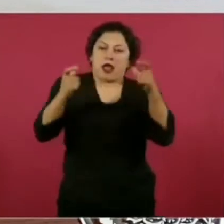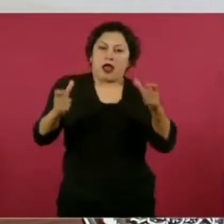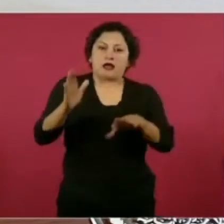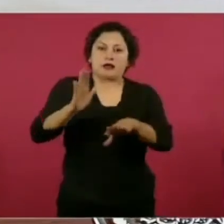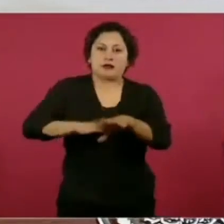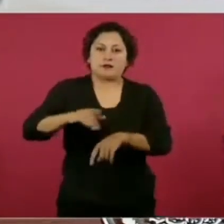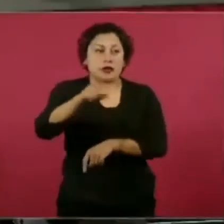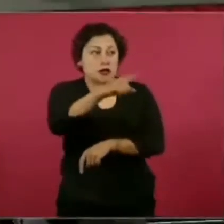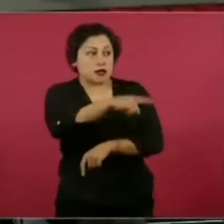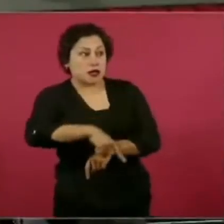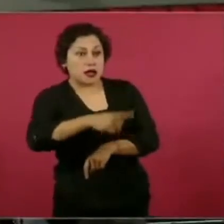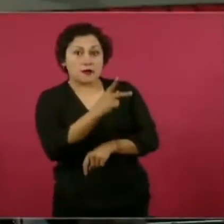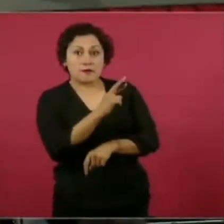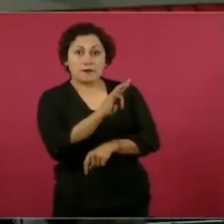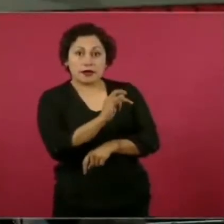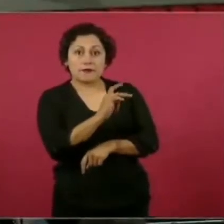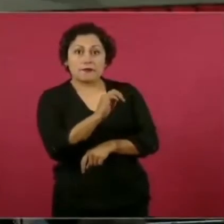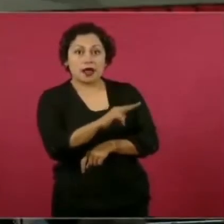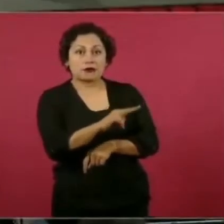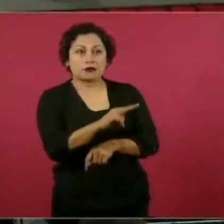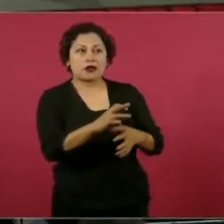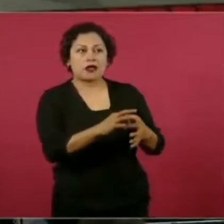esquema bipartidista.